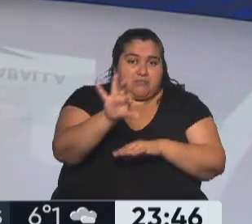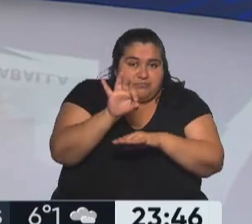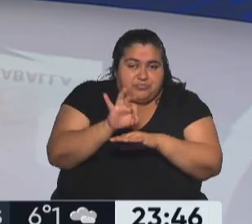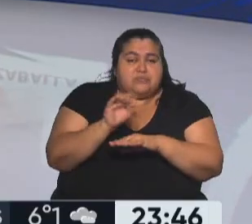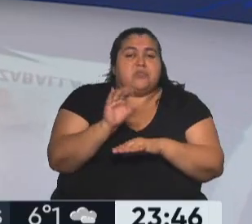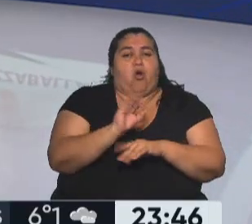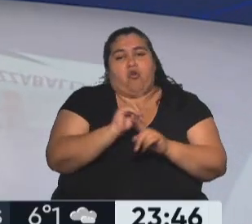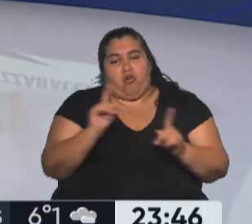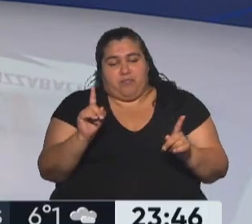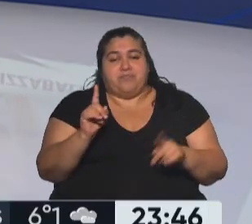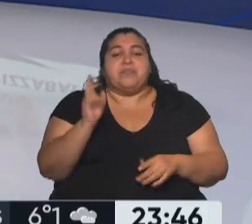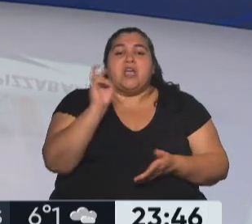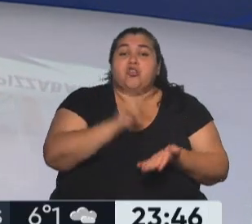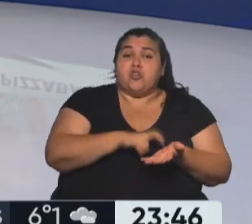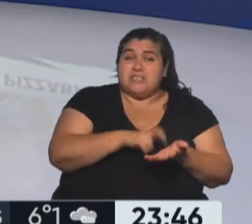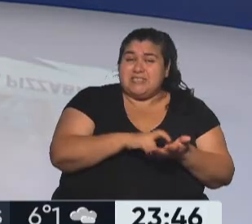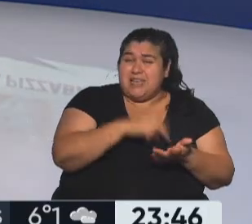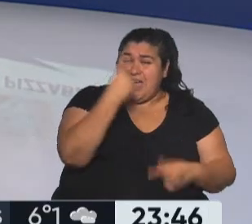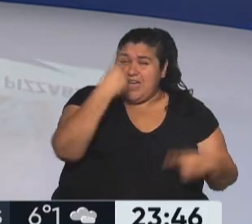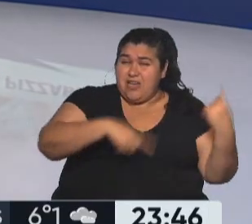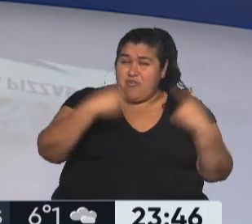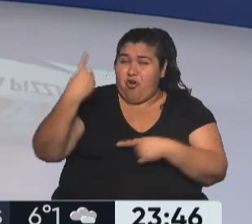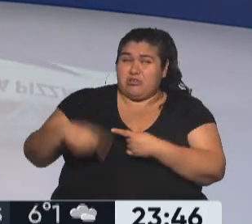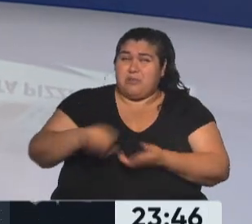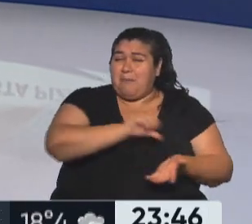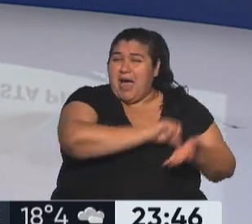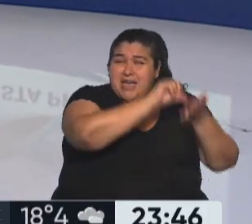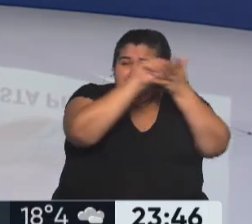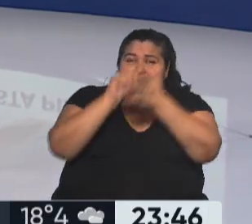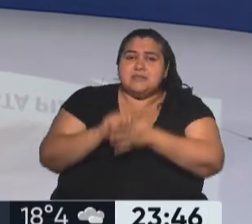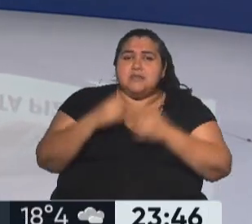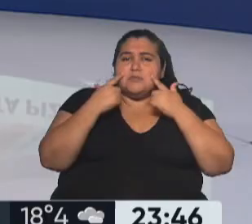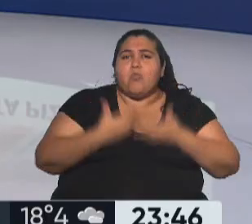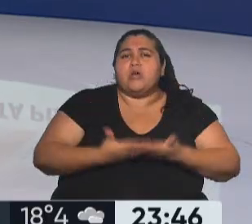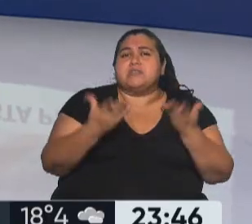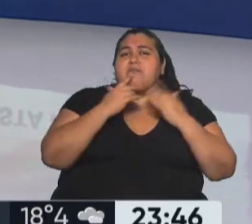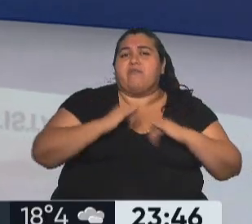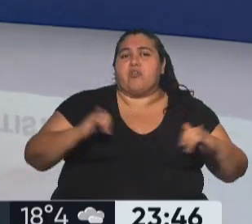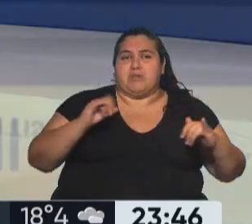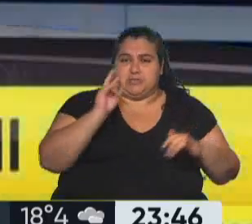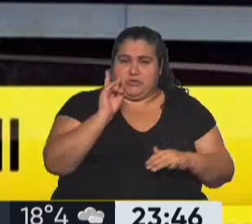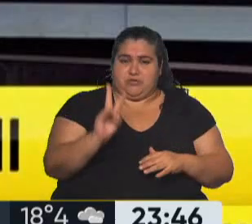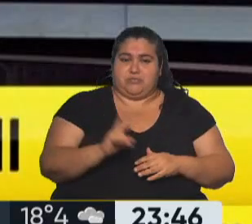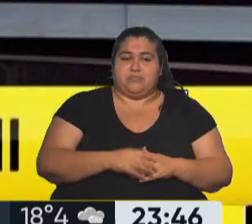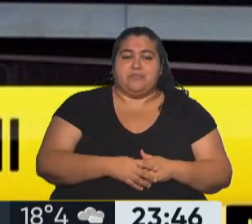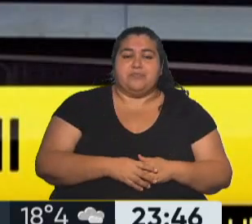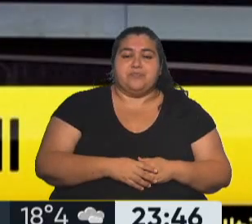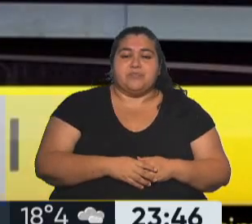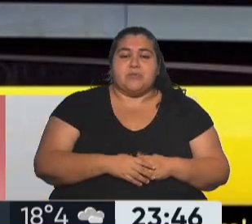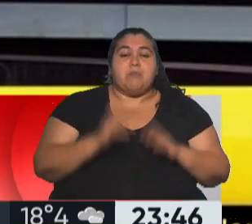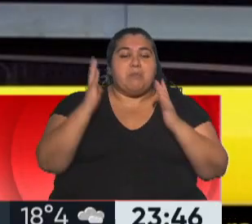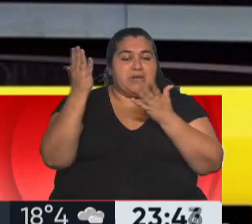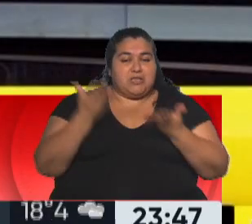mundo, los noticieros, obviamente en todos los países, reflejaban la información de esta manera. E questo